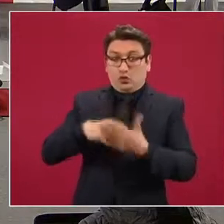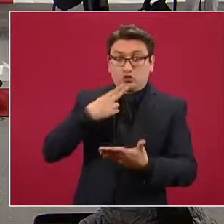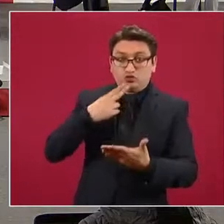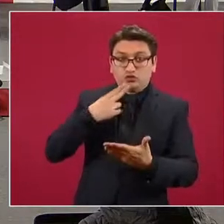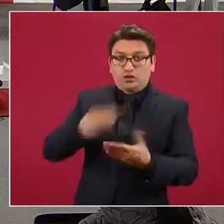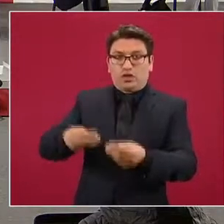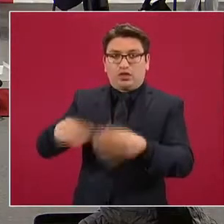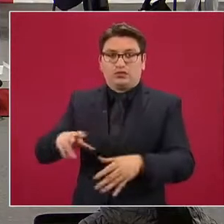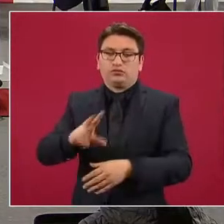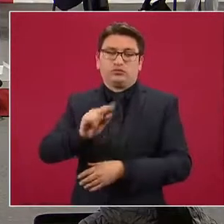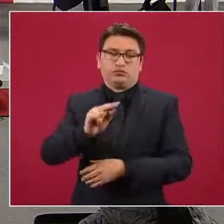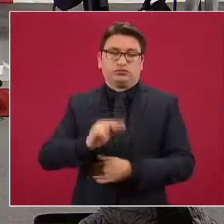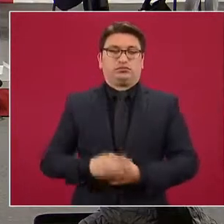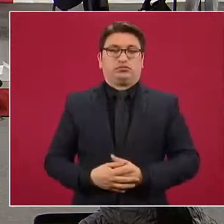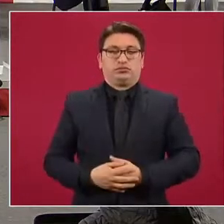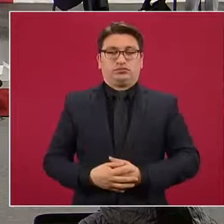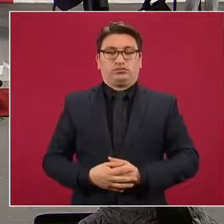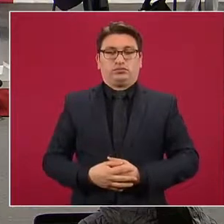utilidad.